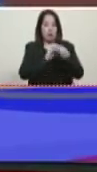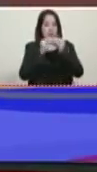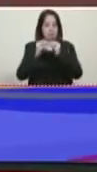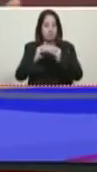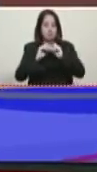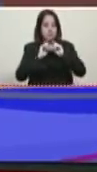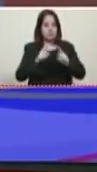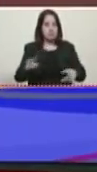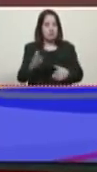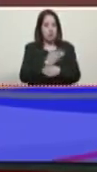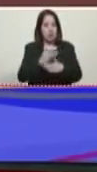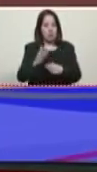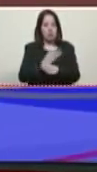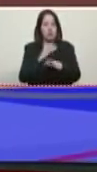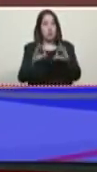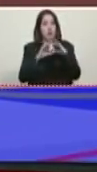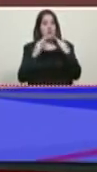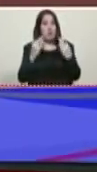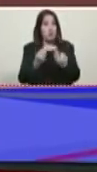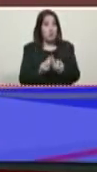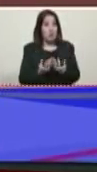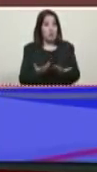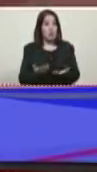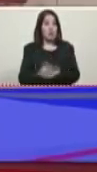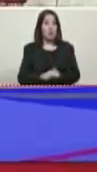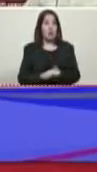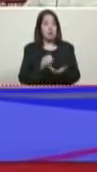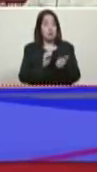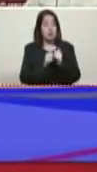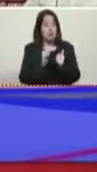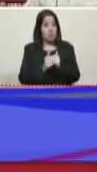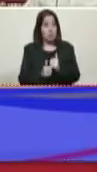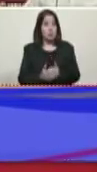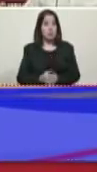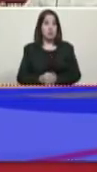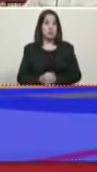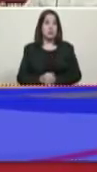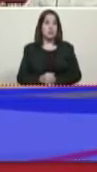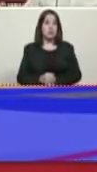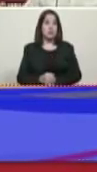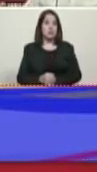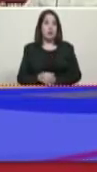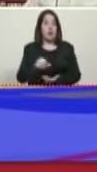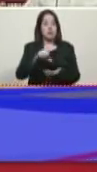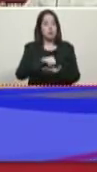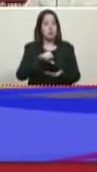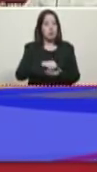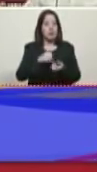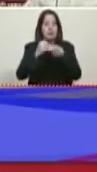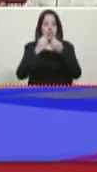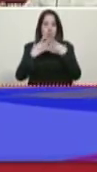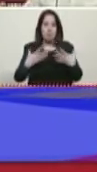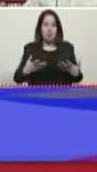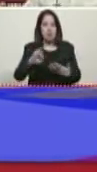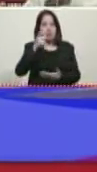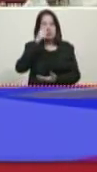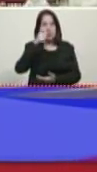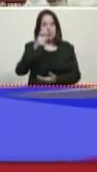compartir con la familia a pasear a hacer deporte que la gente tenga ciudades bellas seguras